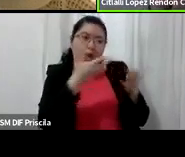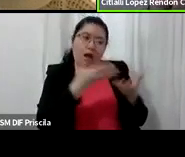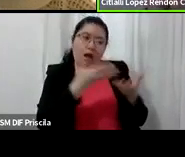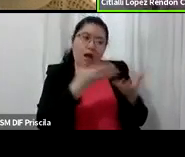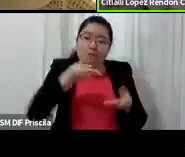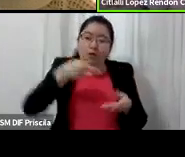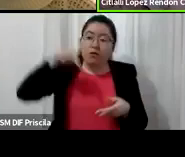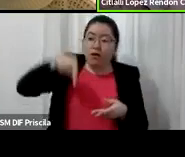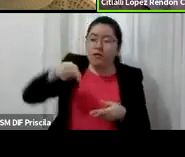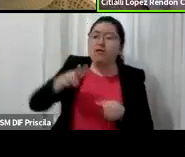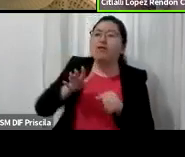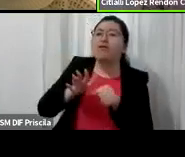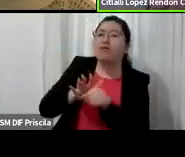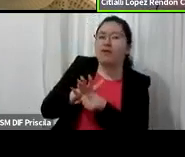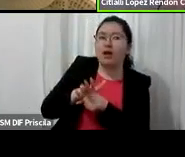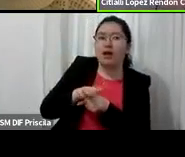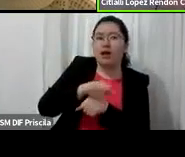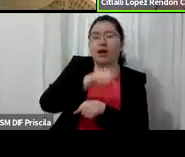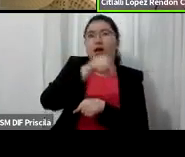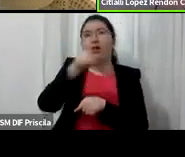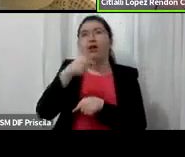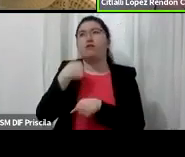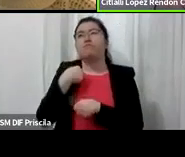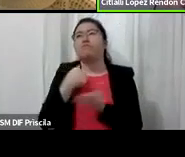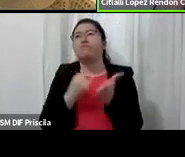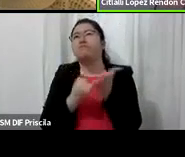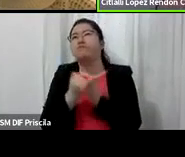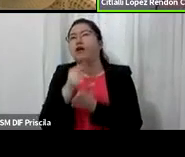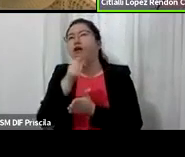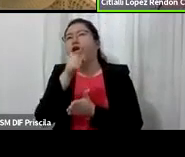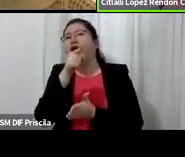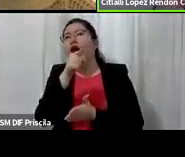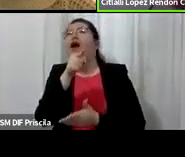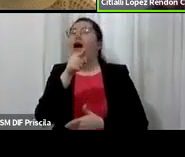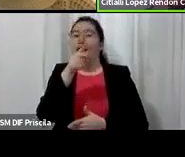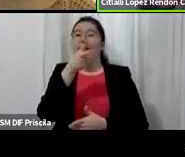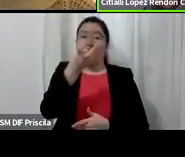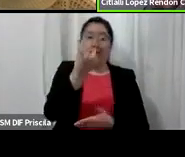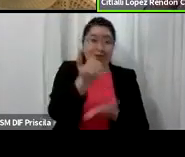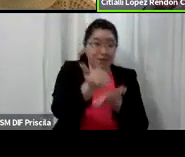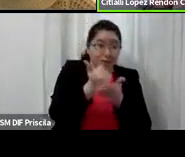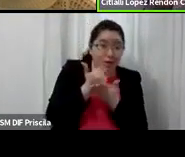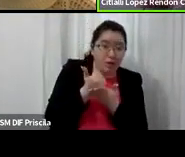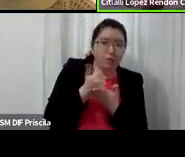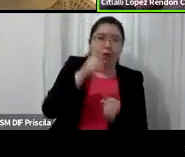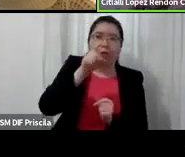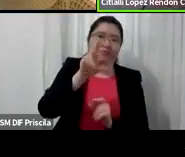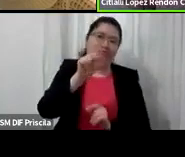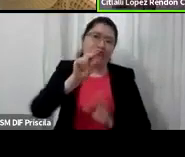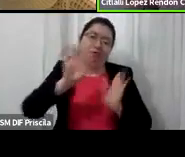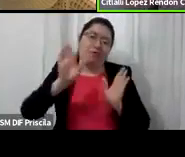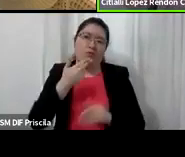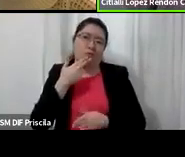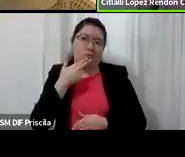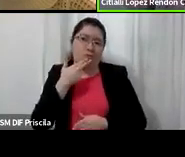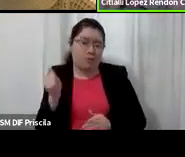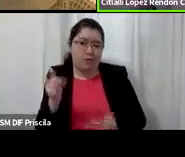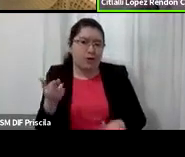decide cuáles le suenan pertinentes o cuáles quiere proponer, ¿no? Para esa construcción de un espacio educativo